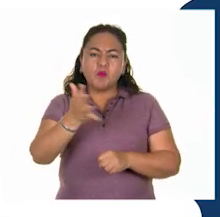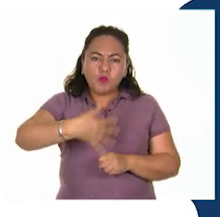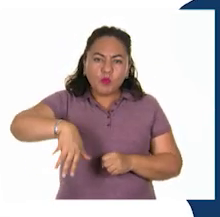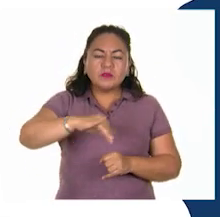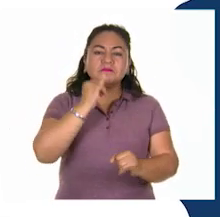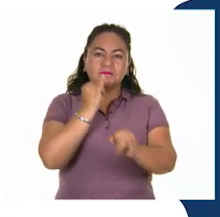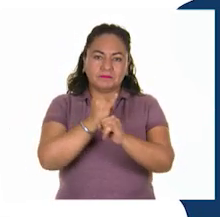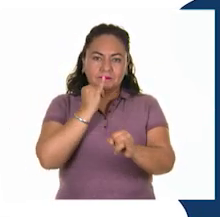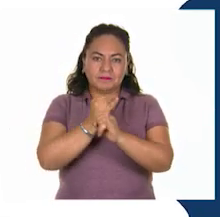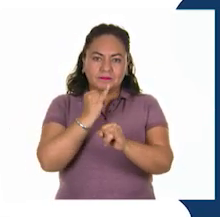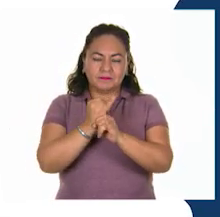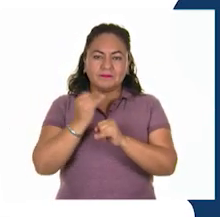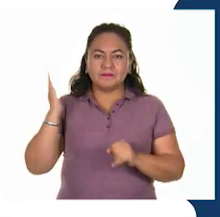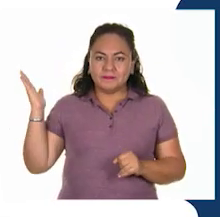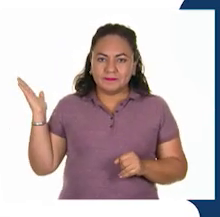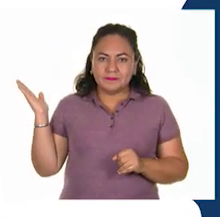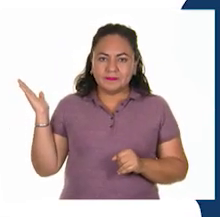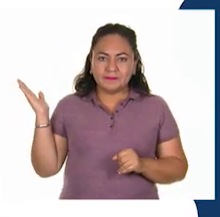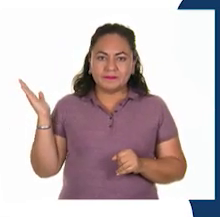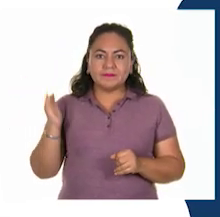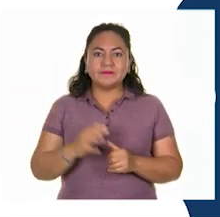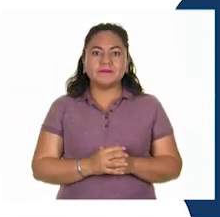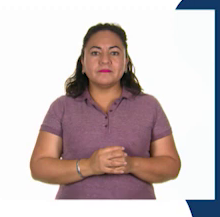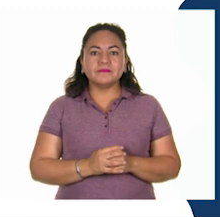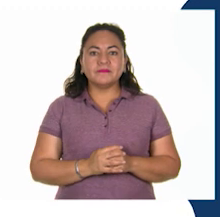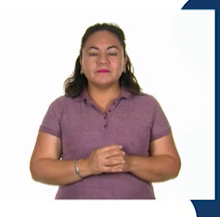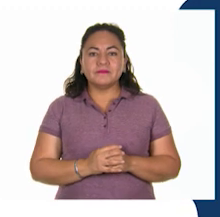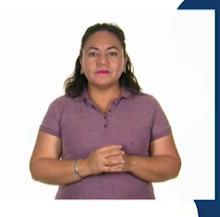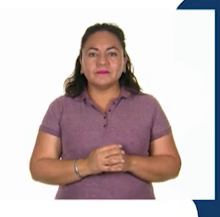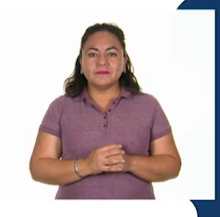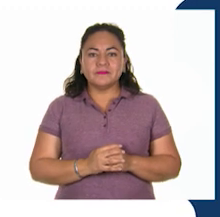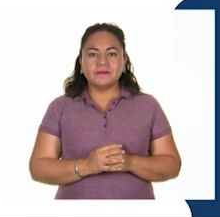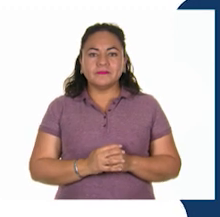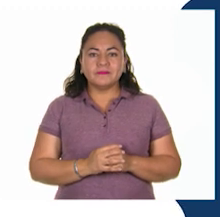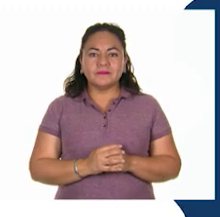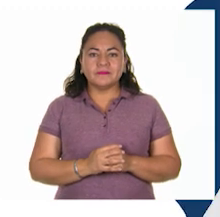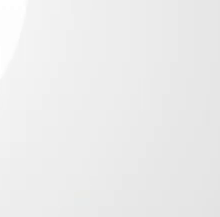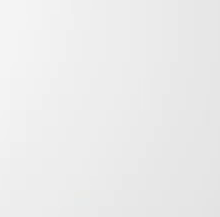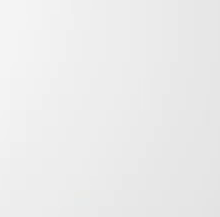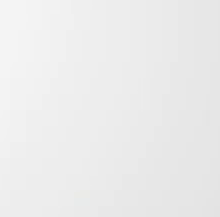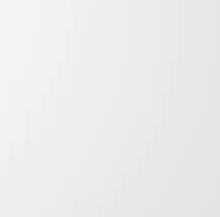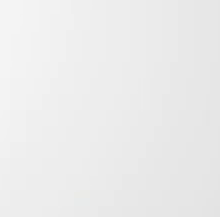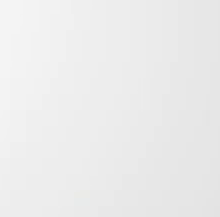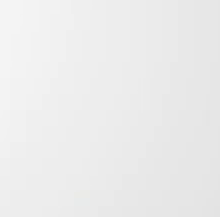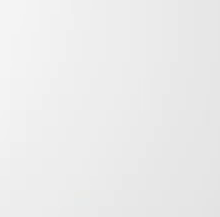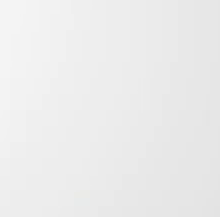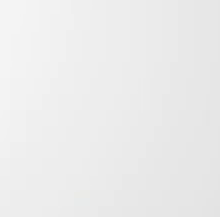siguiente liga: aprendeencasa.cep.gov.mx.